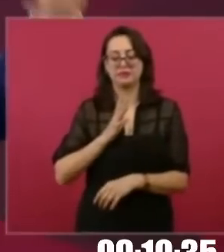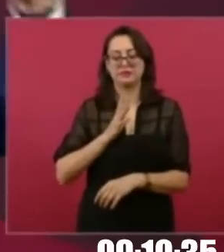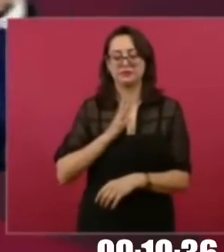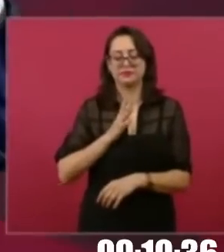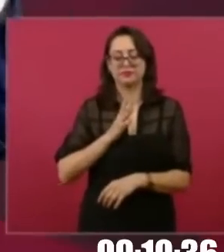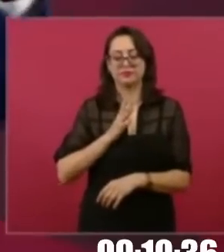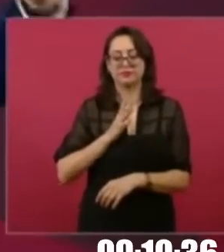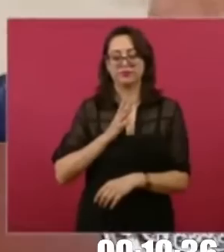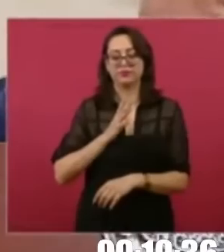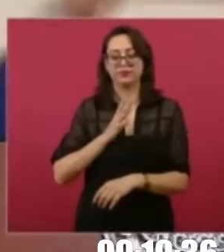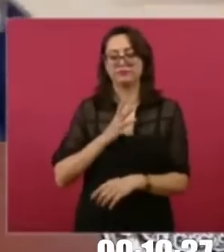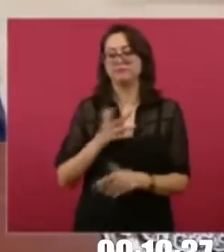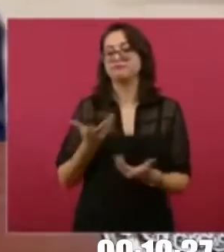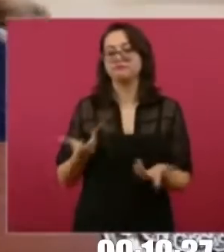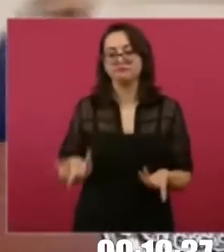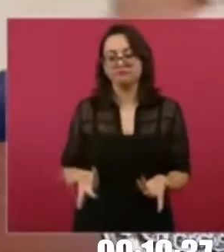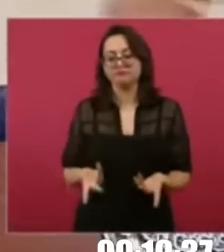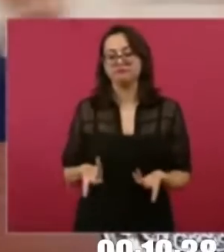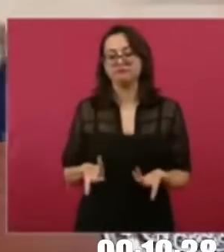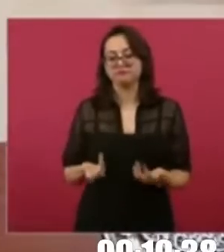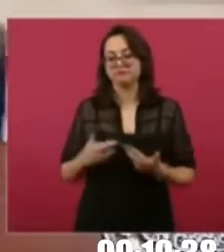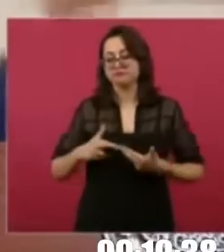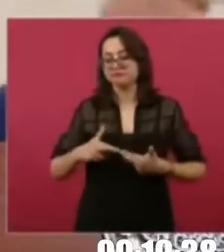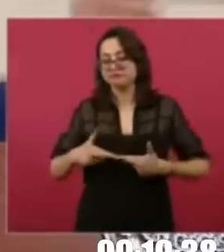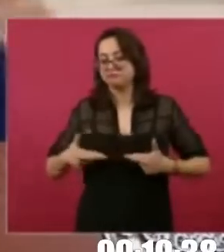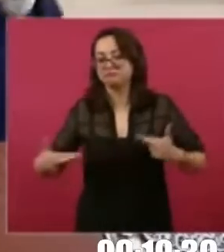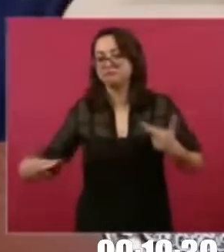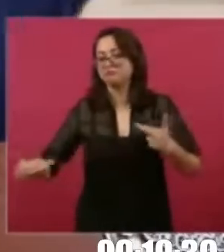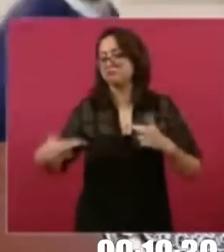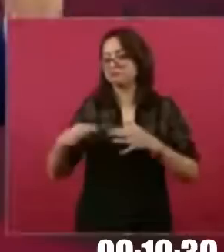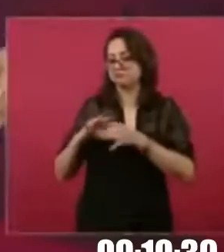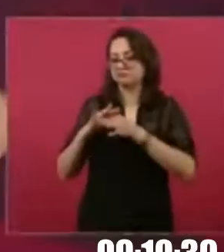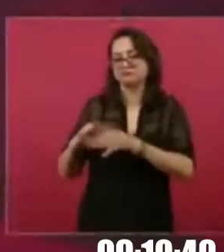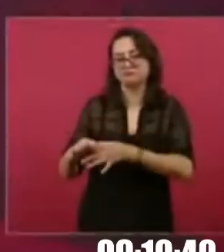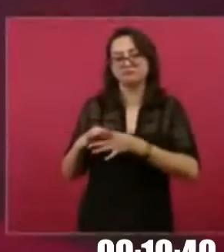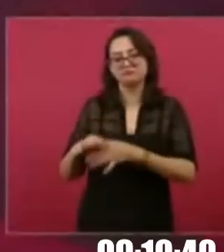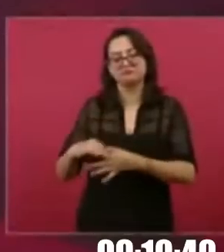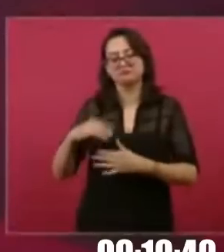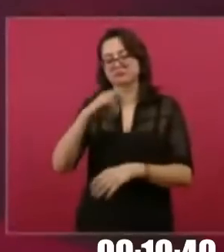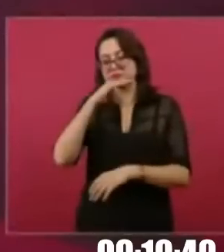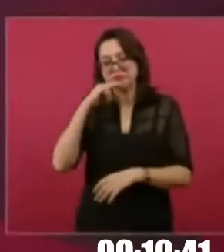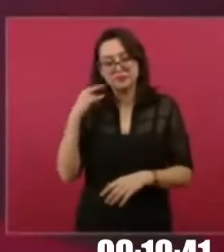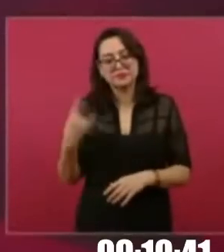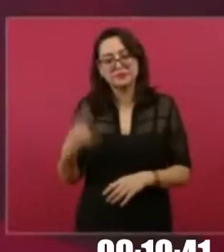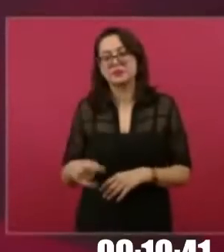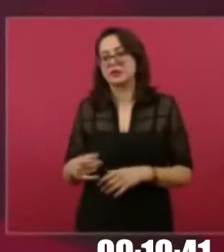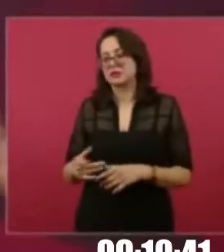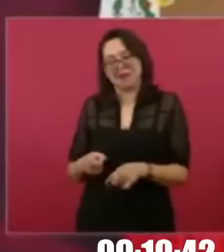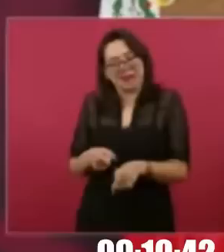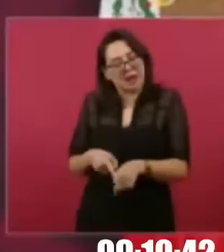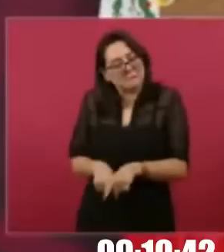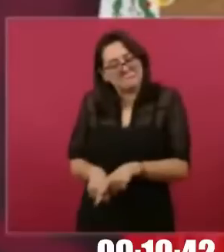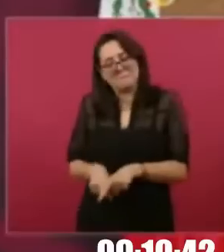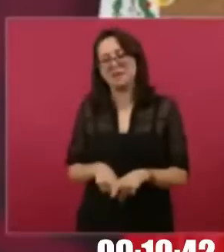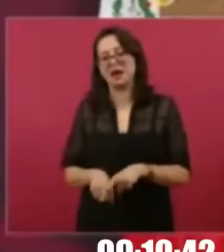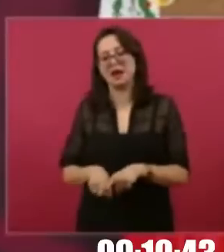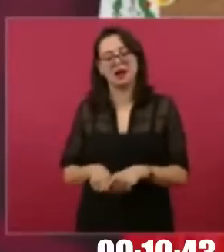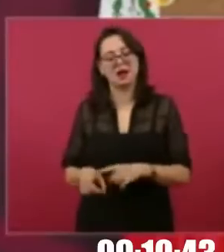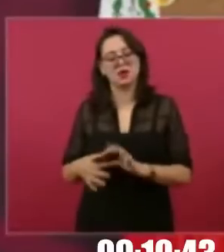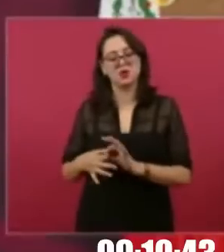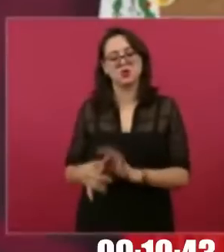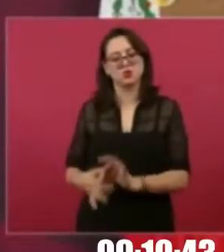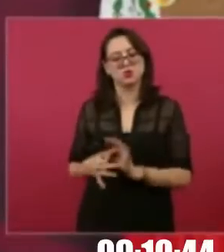Y tenemos pues relaciones de hermandad con el pueblo de Chile y ese